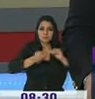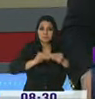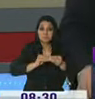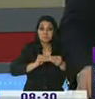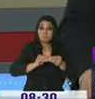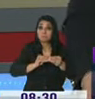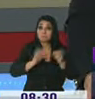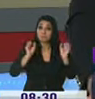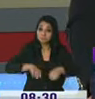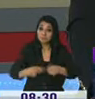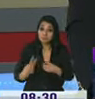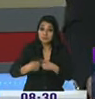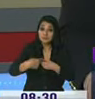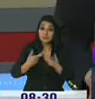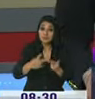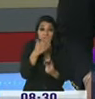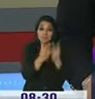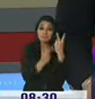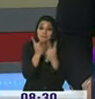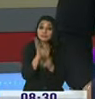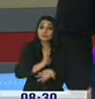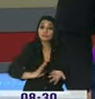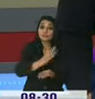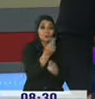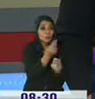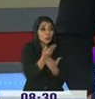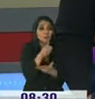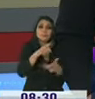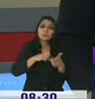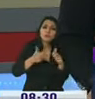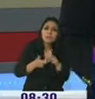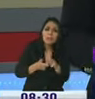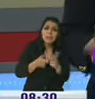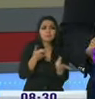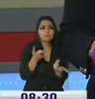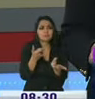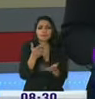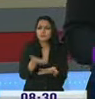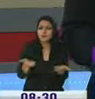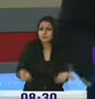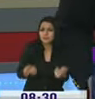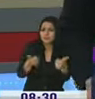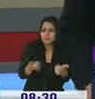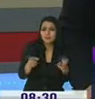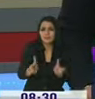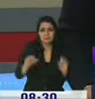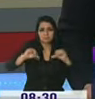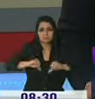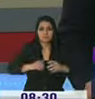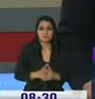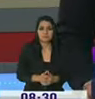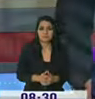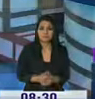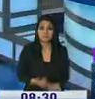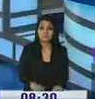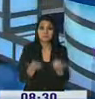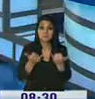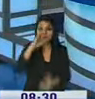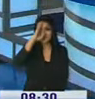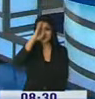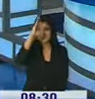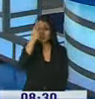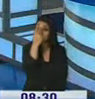que sean también parte de nuestros reportajes y nos comenten cuáles son sus novedades, las cosas buenas, pero también lo malo. Ahora es momento de nuestro